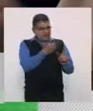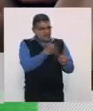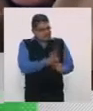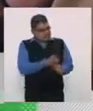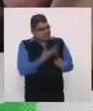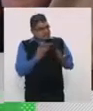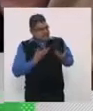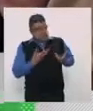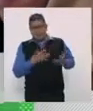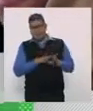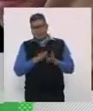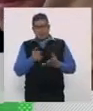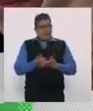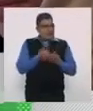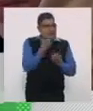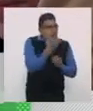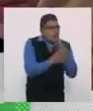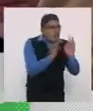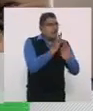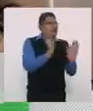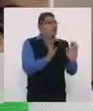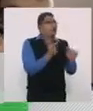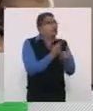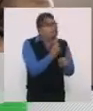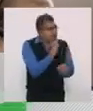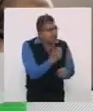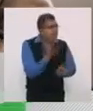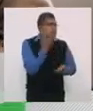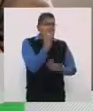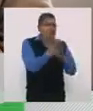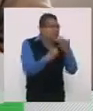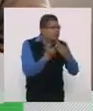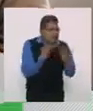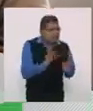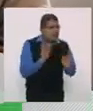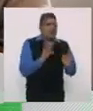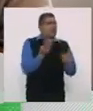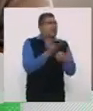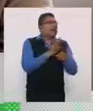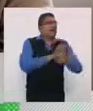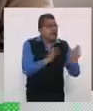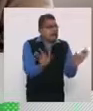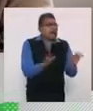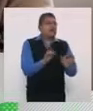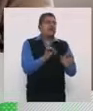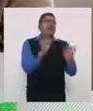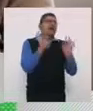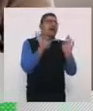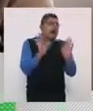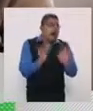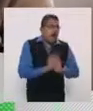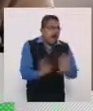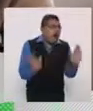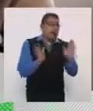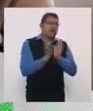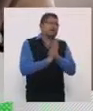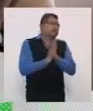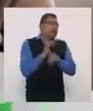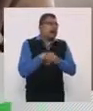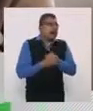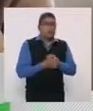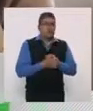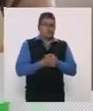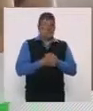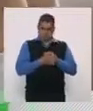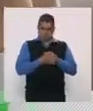Sí. Y entonces crees que lo ayudas diciéndole, no pasa nada, todo va a estar bien, ya pasó, es un angelito. Ay, no, sí,